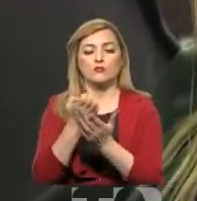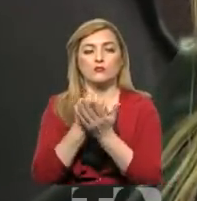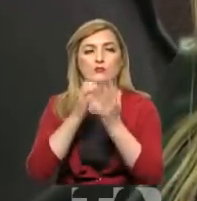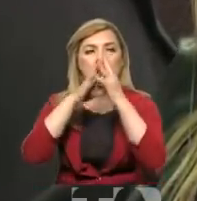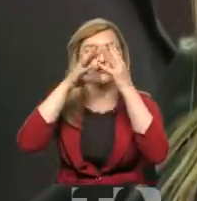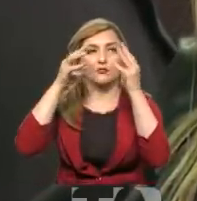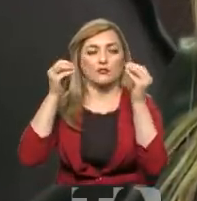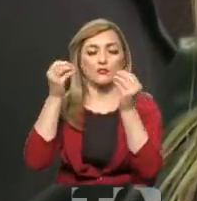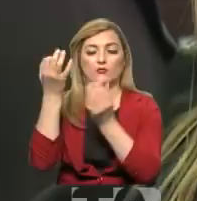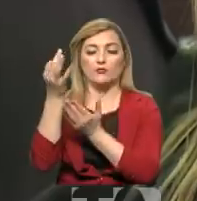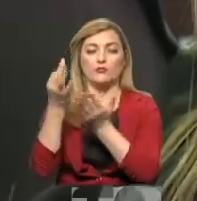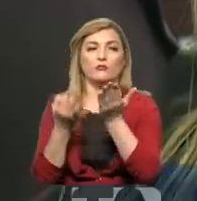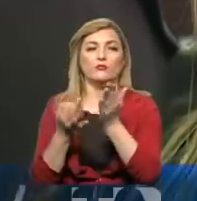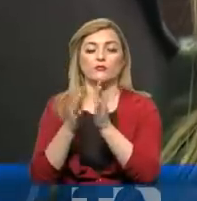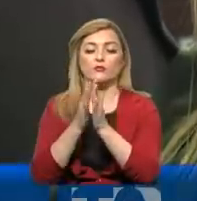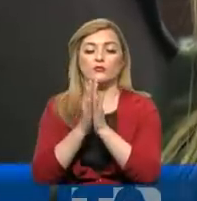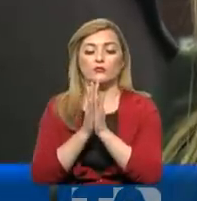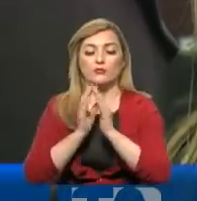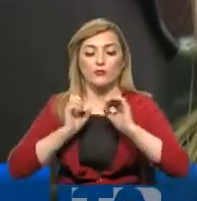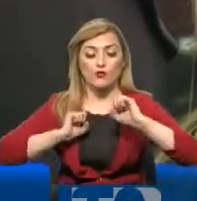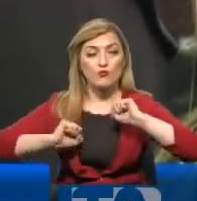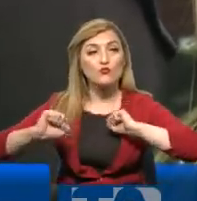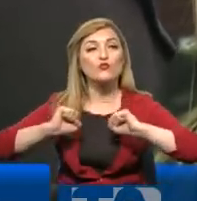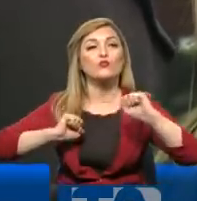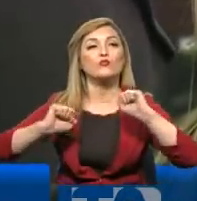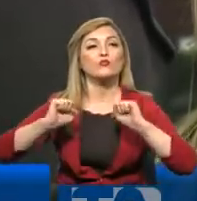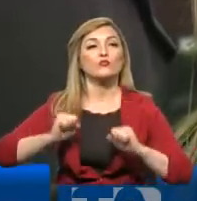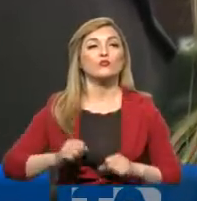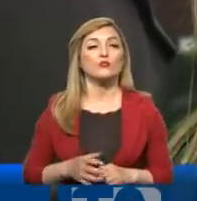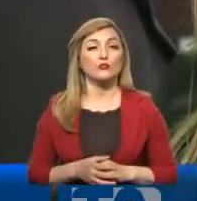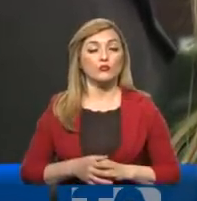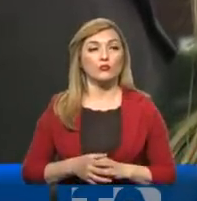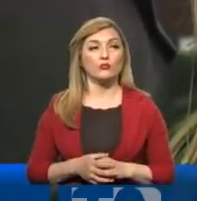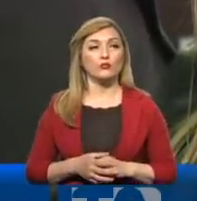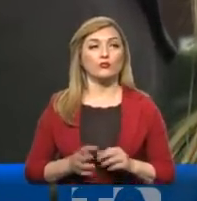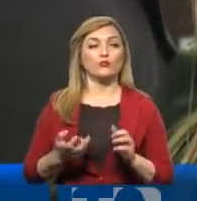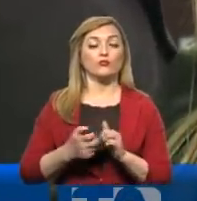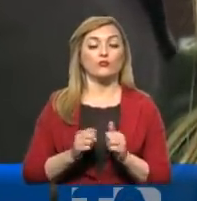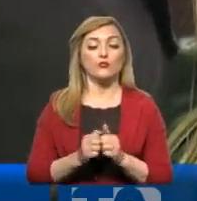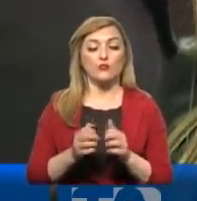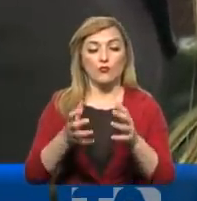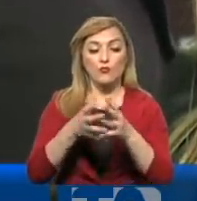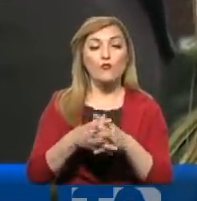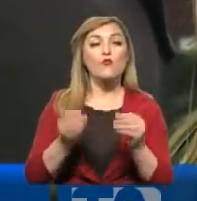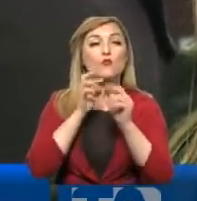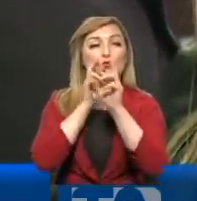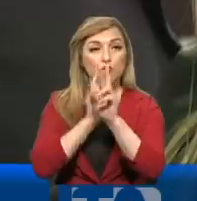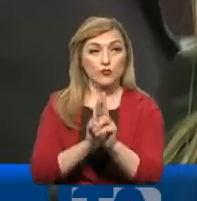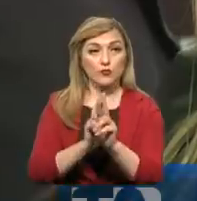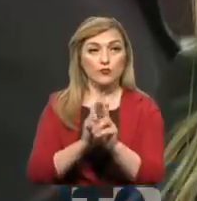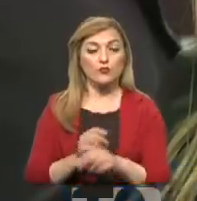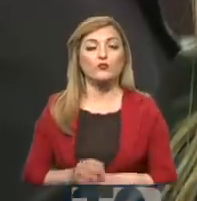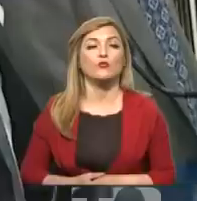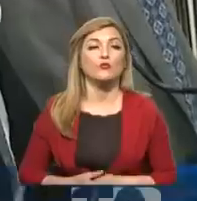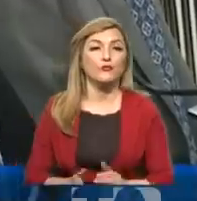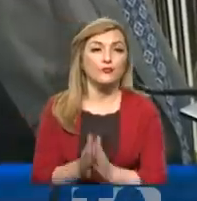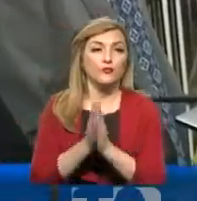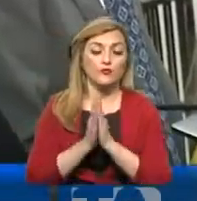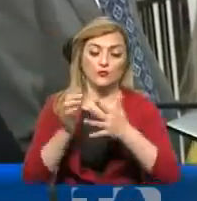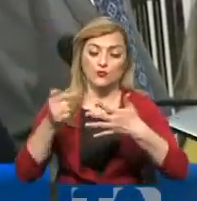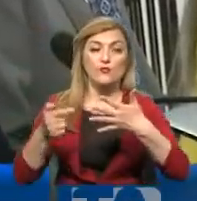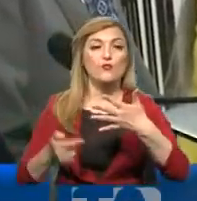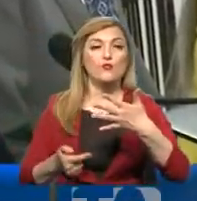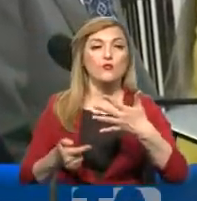pero pedirles de que se haga un esfuerzo para dar soluciones y respuestas concretas a nuestros requerimientos.